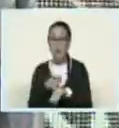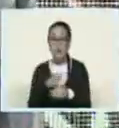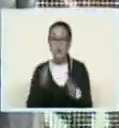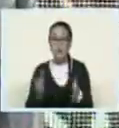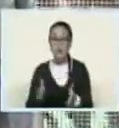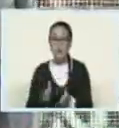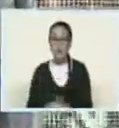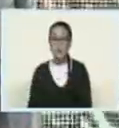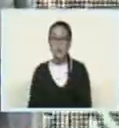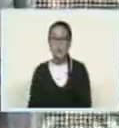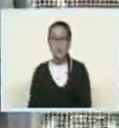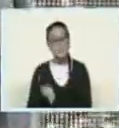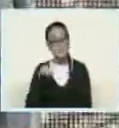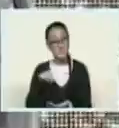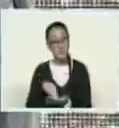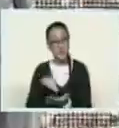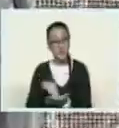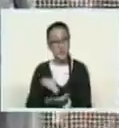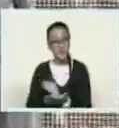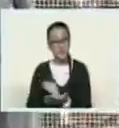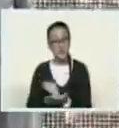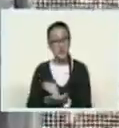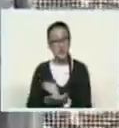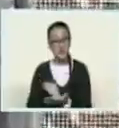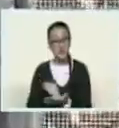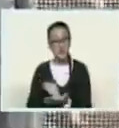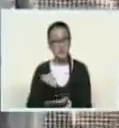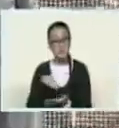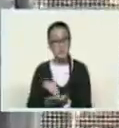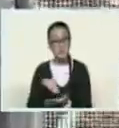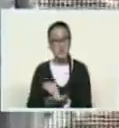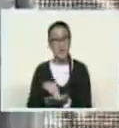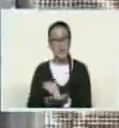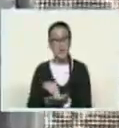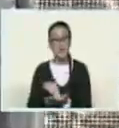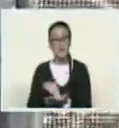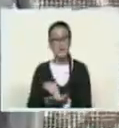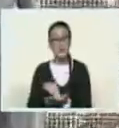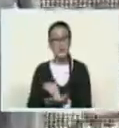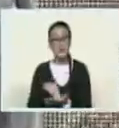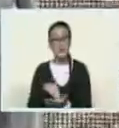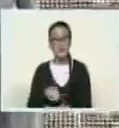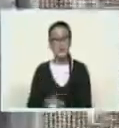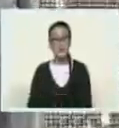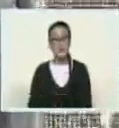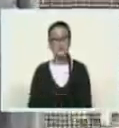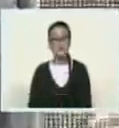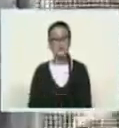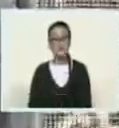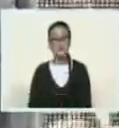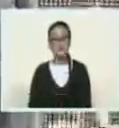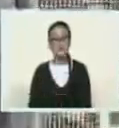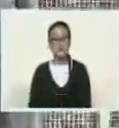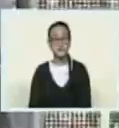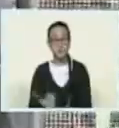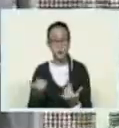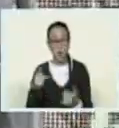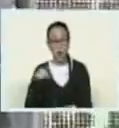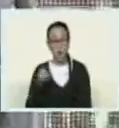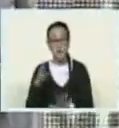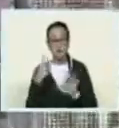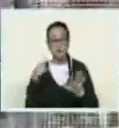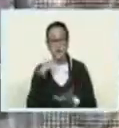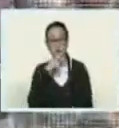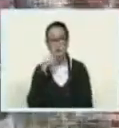gobernador. Miranda, Miranda, Miranda. Hoy, 19 de octubre del